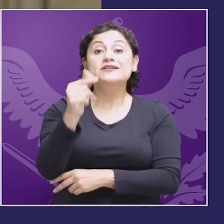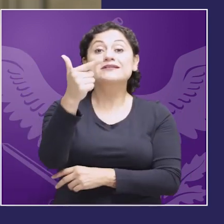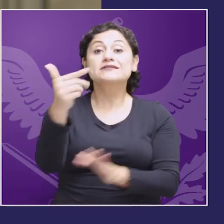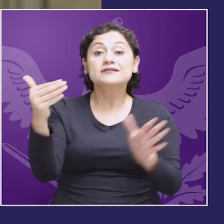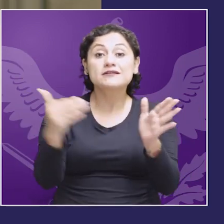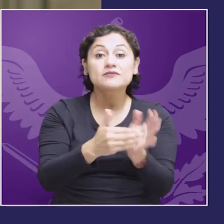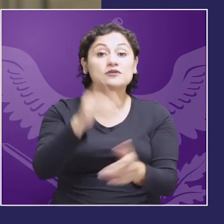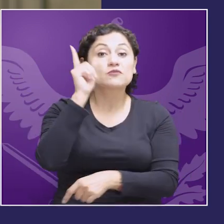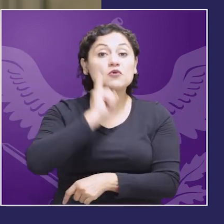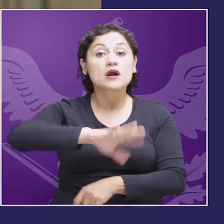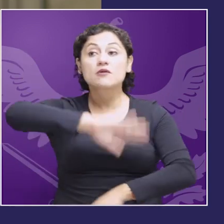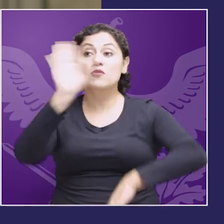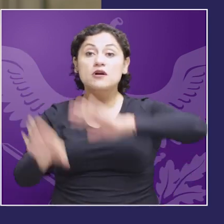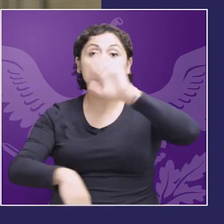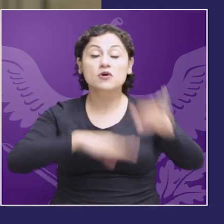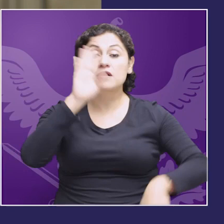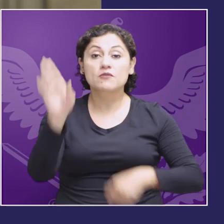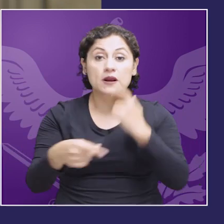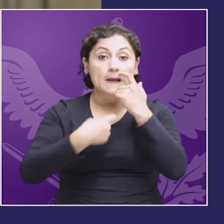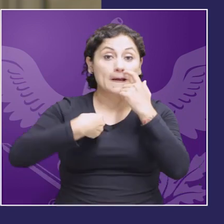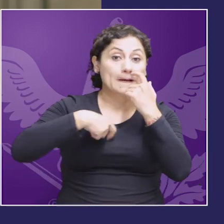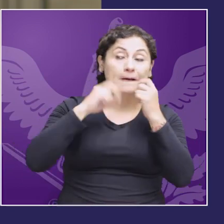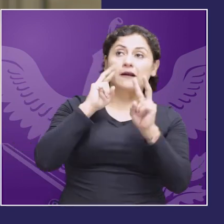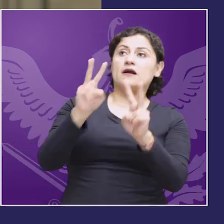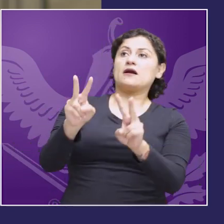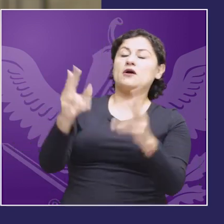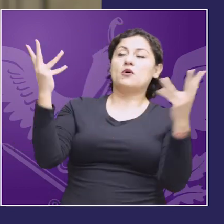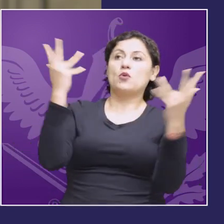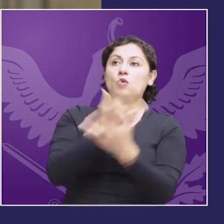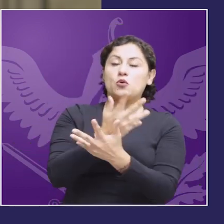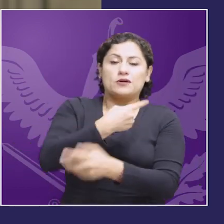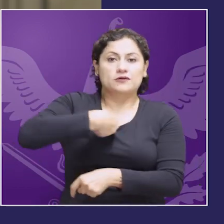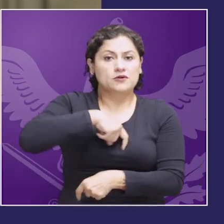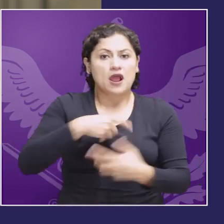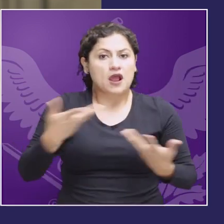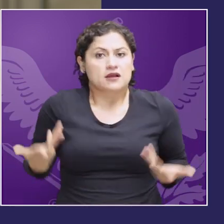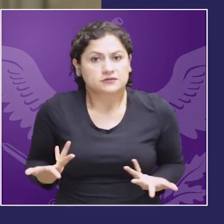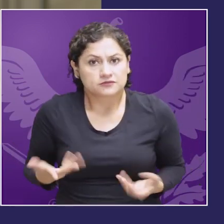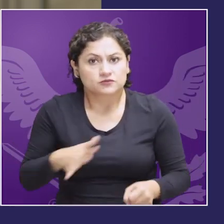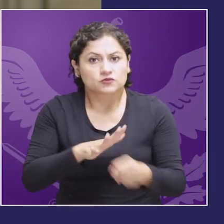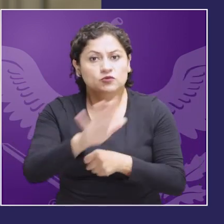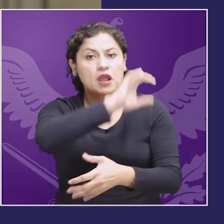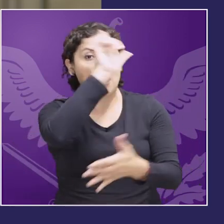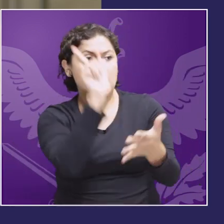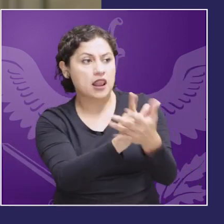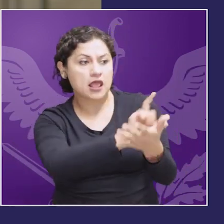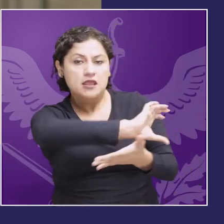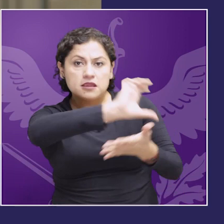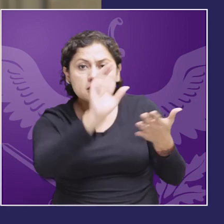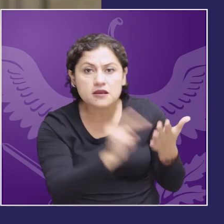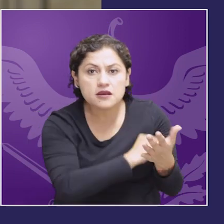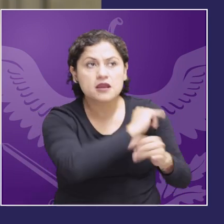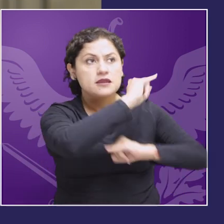mujeres en el año 2017, y uno dice, ¿y en qué estamos? Pensando en que igual tenemos instrumentos internacionales potentes,